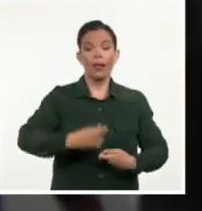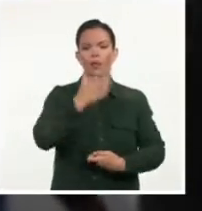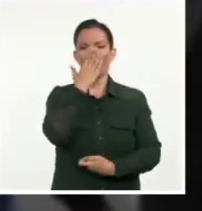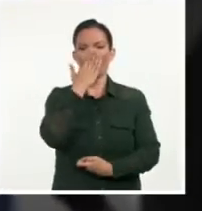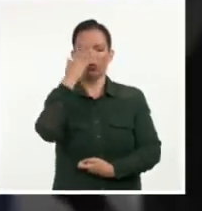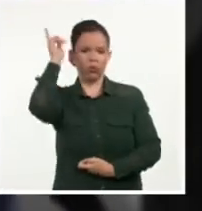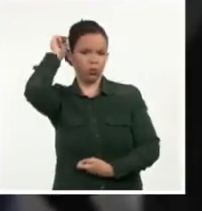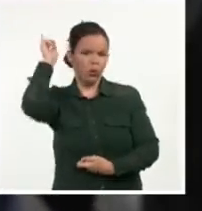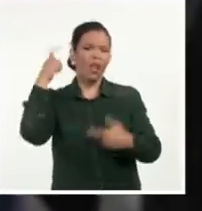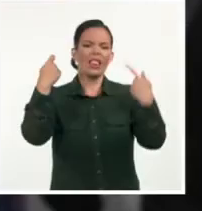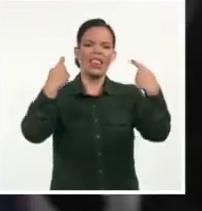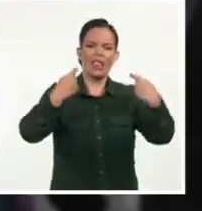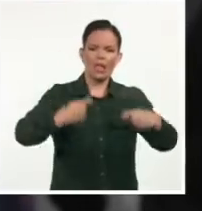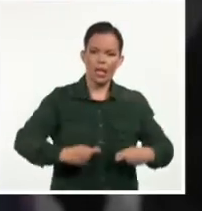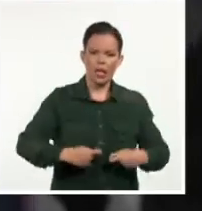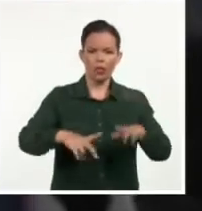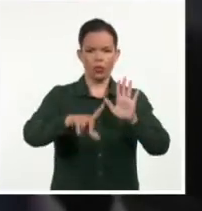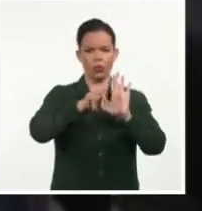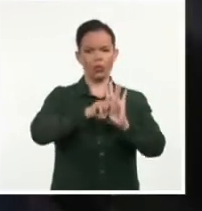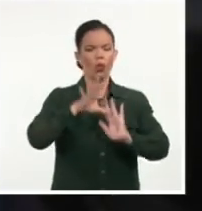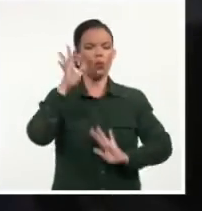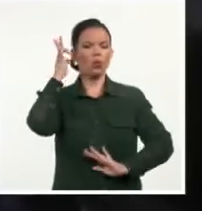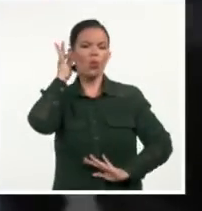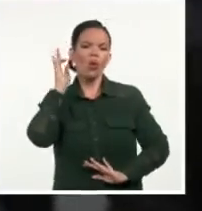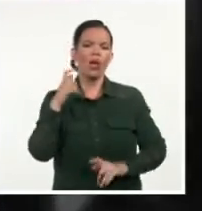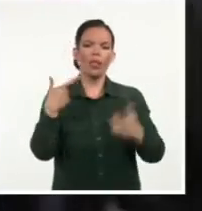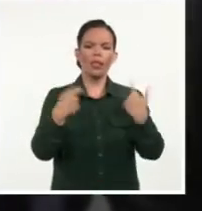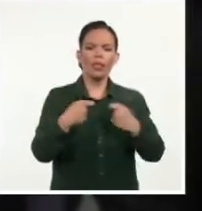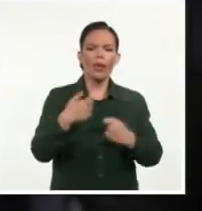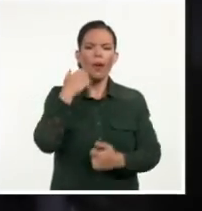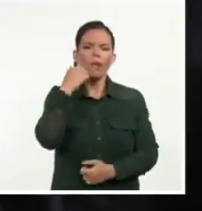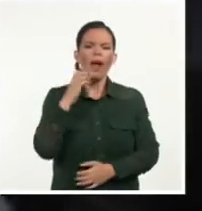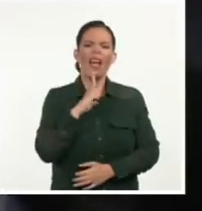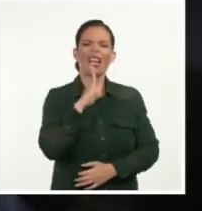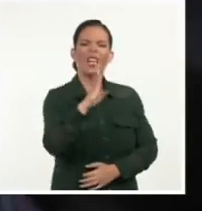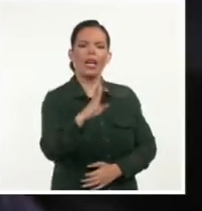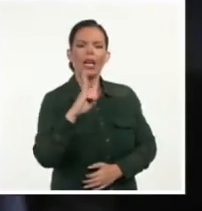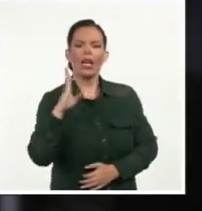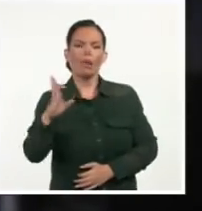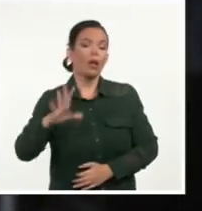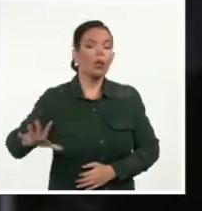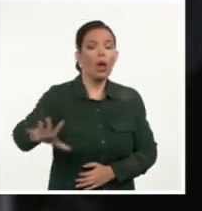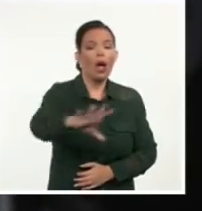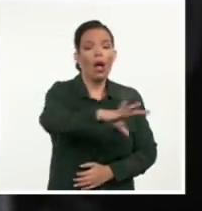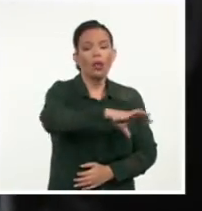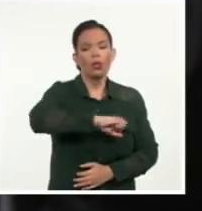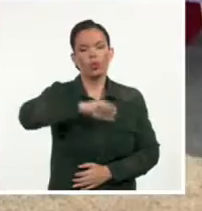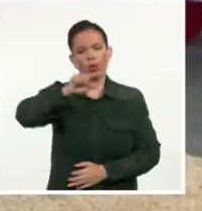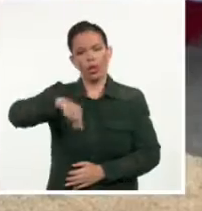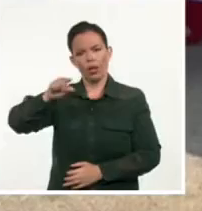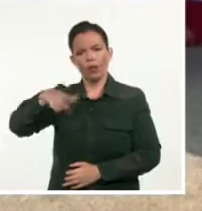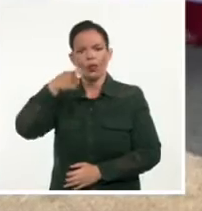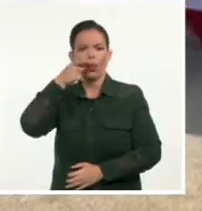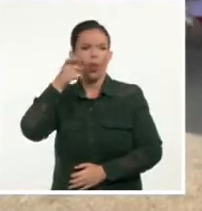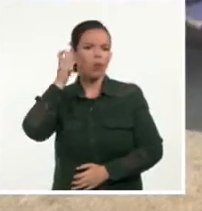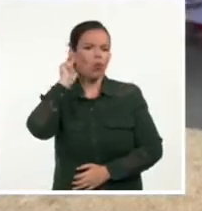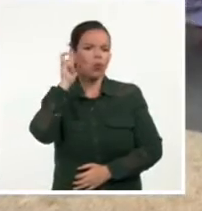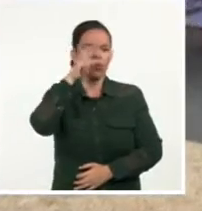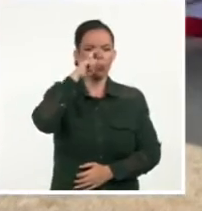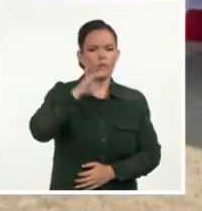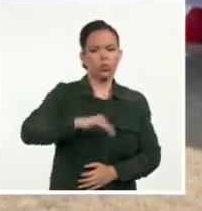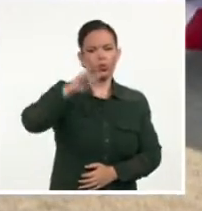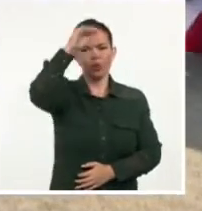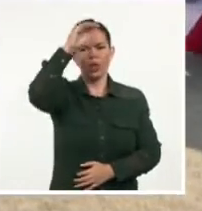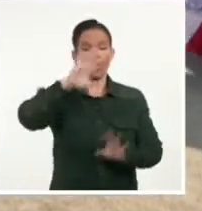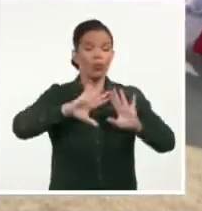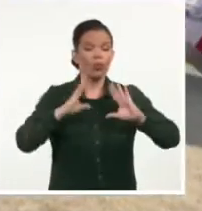las mujeres y por un país que sea más respetuoso de los derechos humanos de todos los habitantes de la República. El apruebo o no de